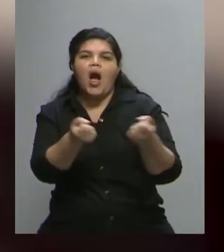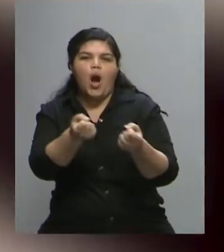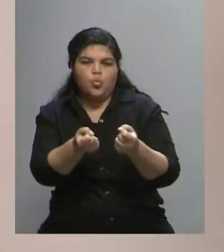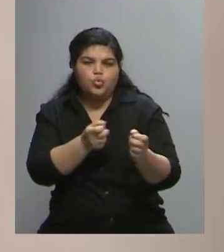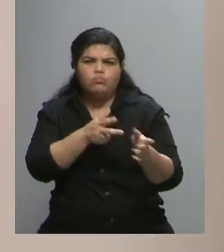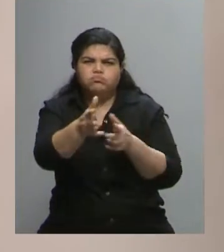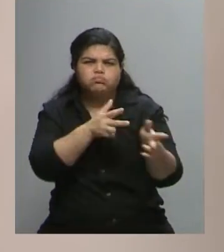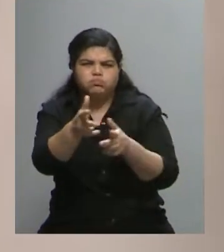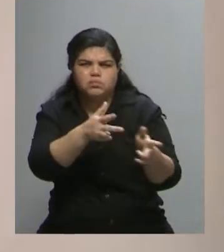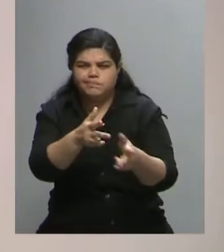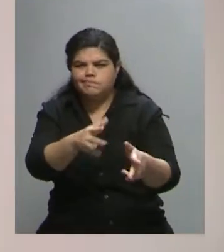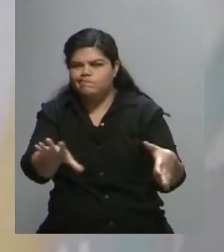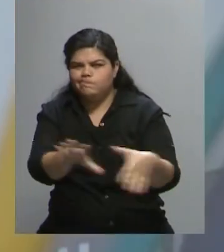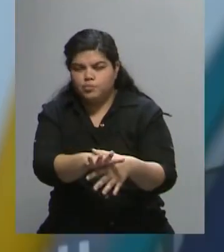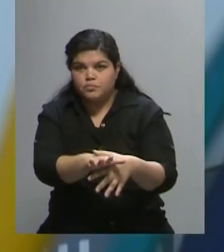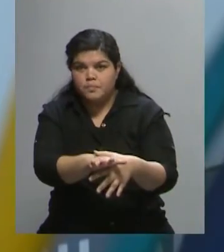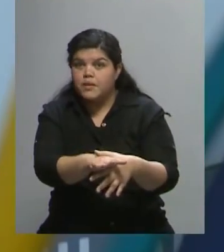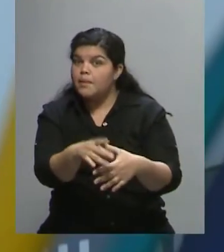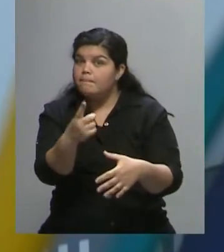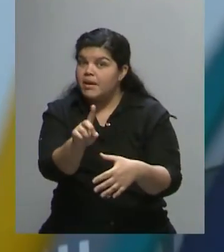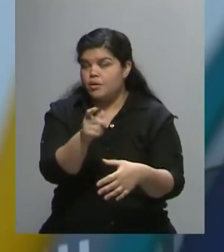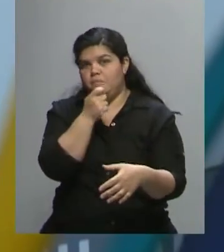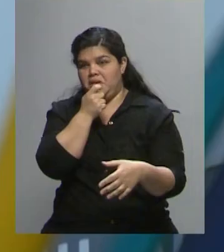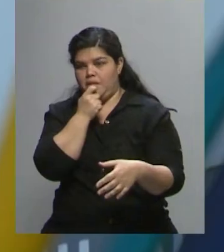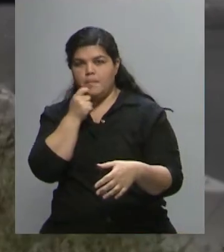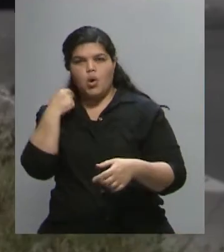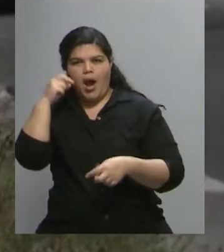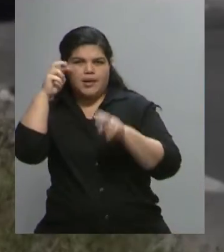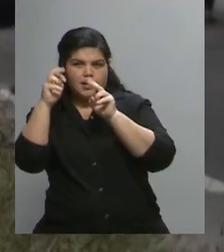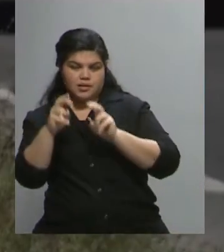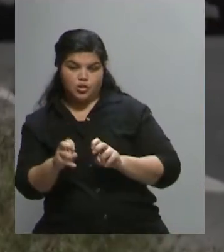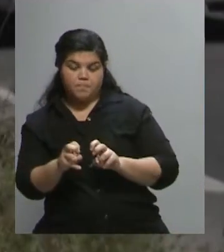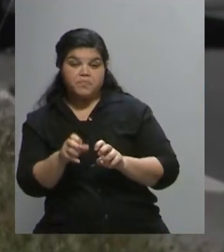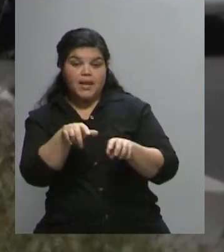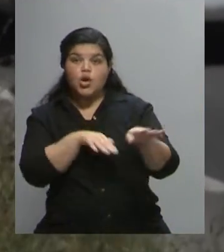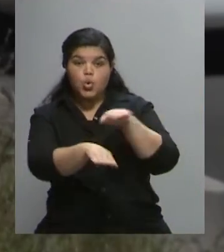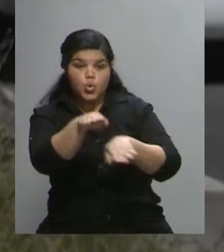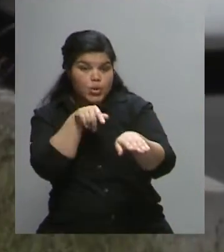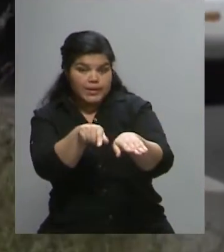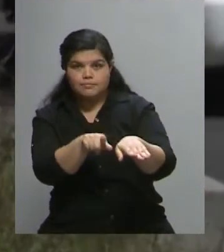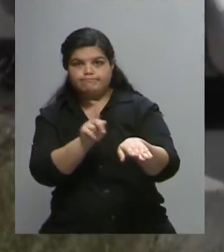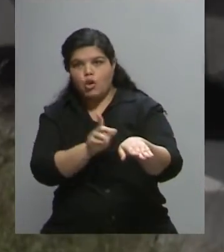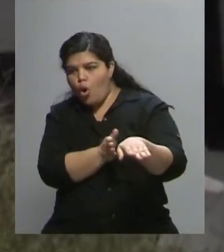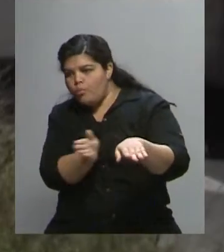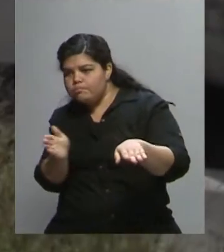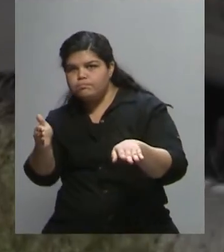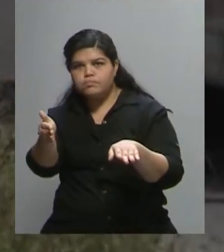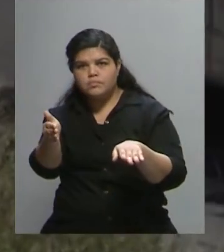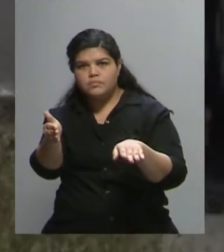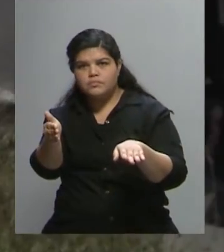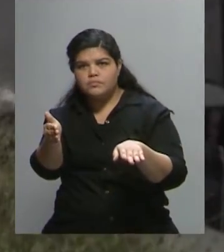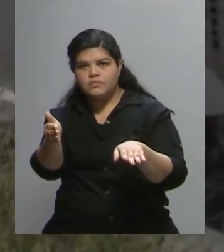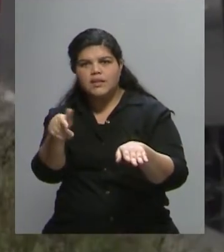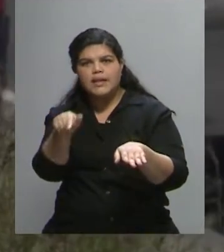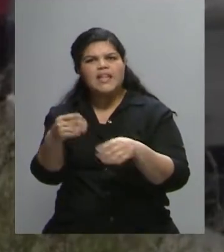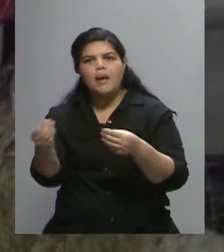que haría, qué es lo que pasaría con esa autopista si abriésemos un carril adicional. Suponete que nosotros abrimos un carril adicional. ¿Qué es